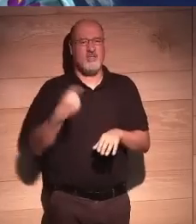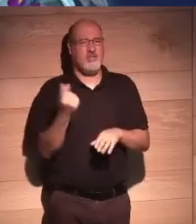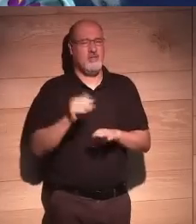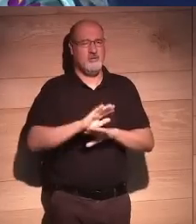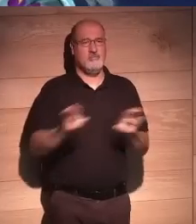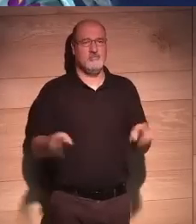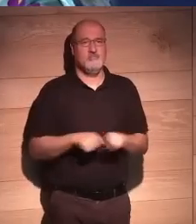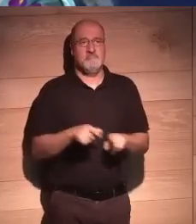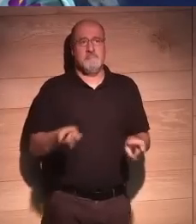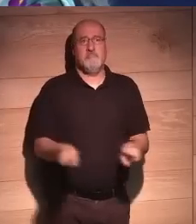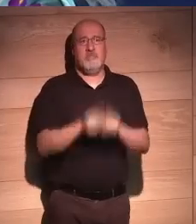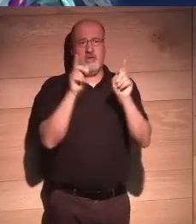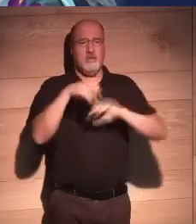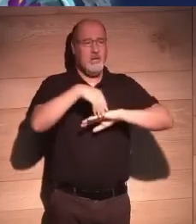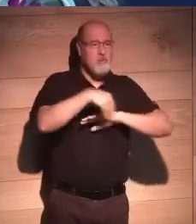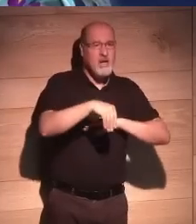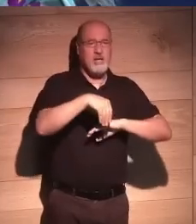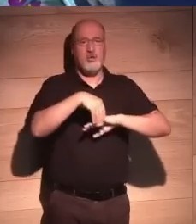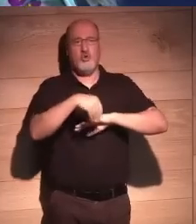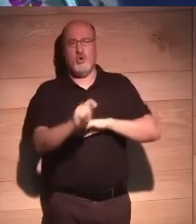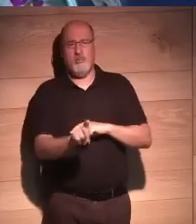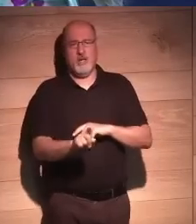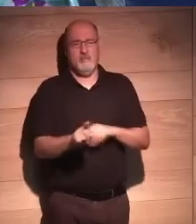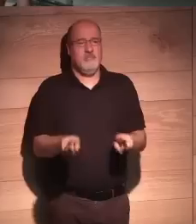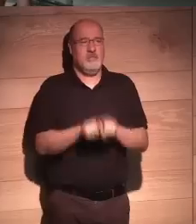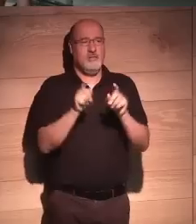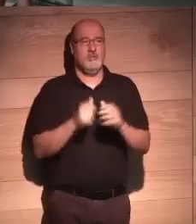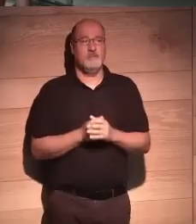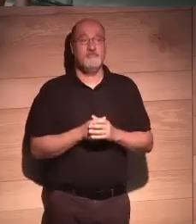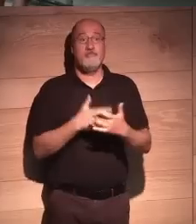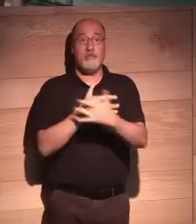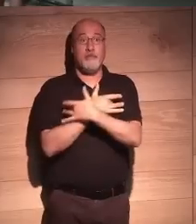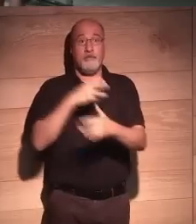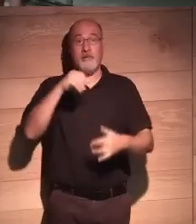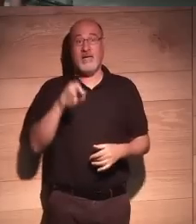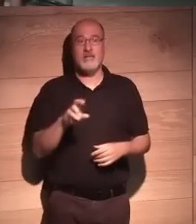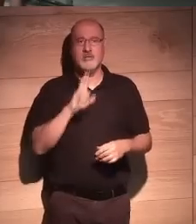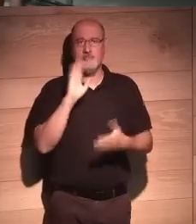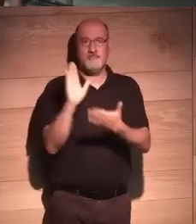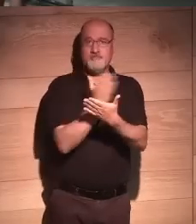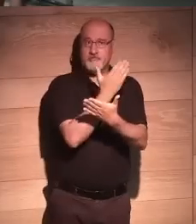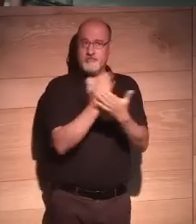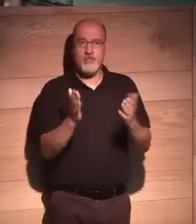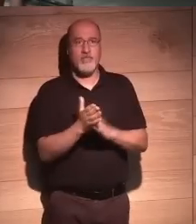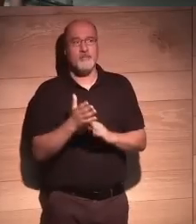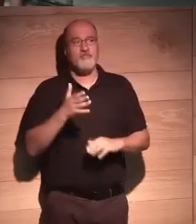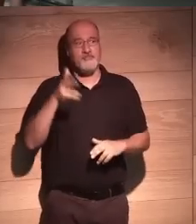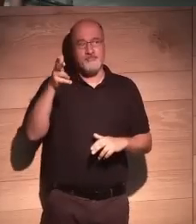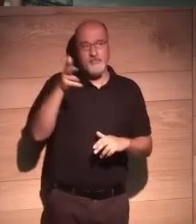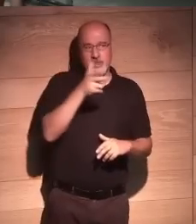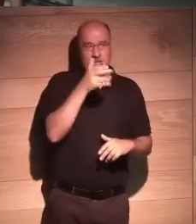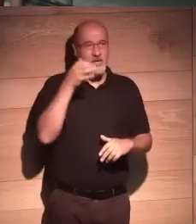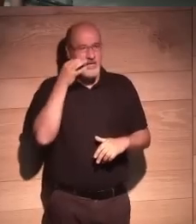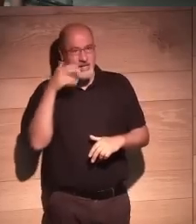que esté. A mí no me da igual que le paguen o que no le paguen, yo no quiero ver eso, no me interesa. Yo sí distingo porque sin querer reality lo tenemos muy asociado